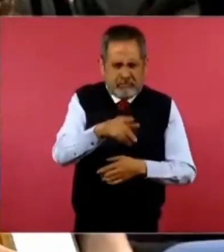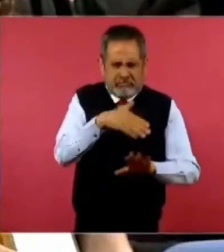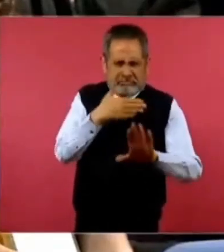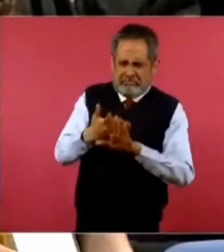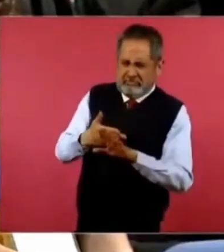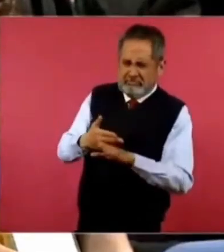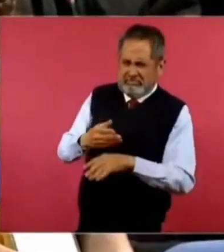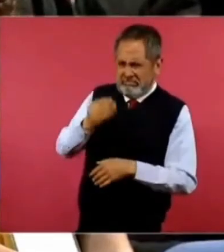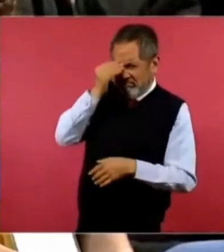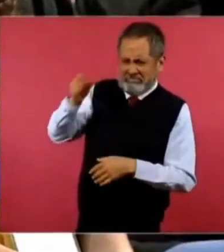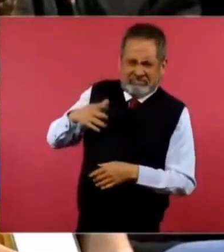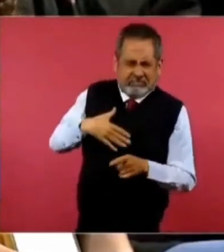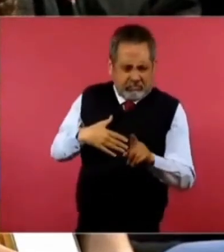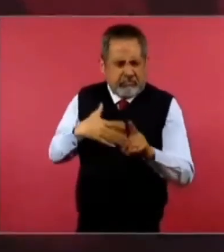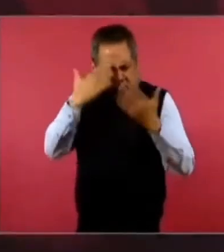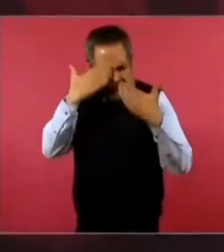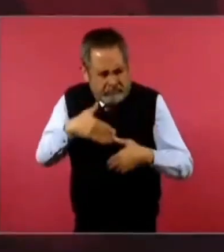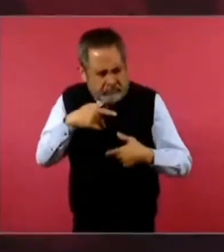fe.